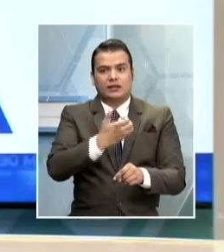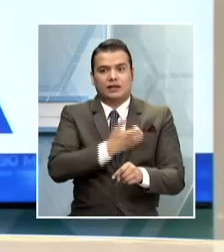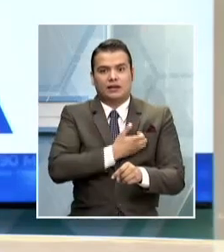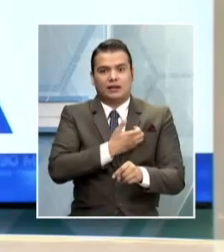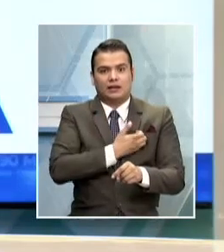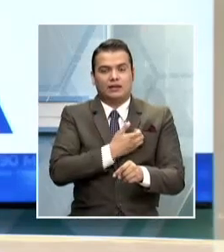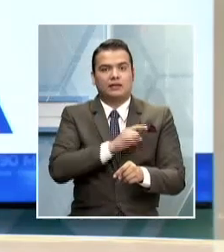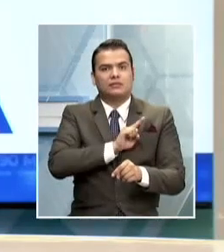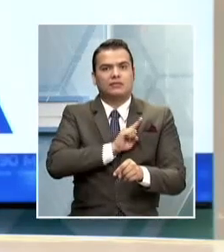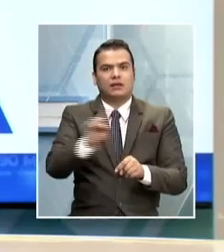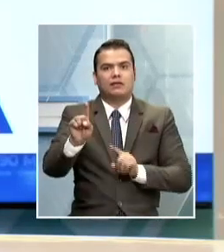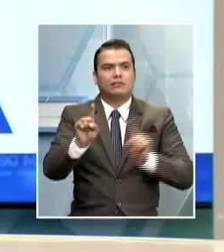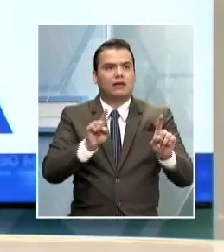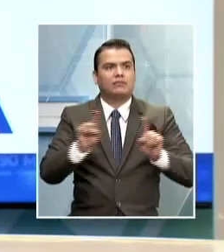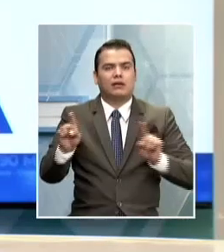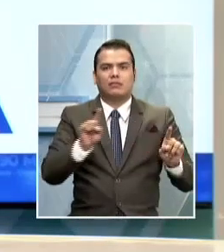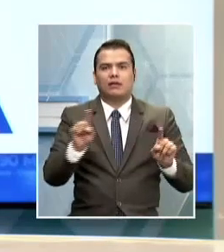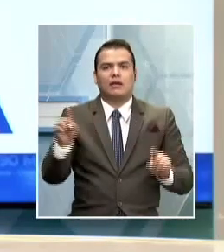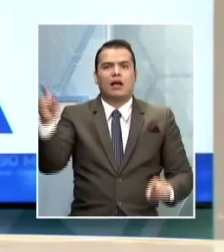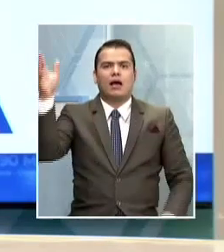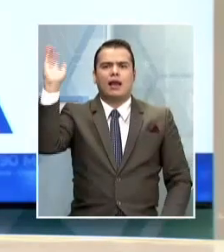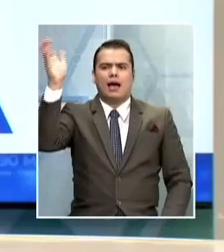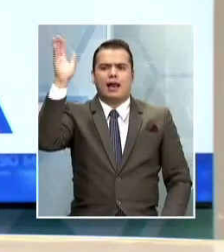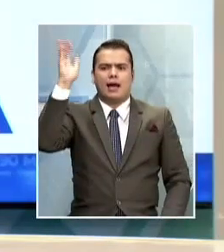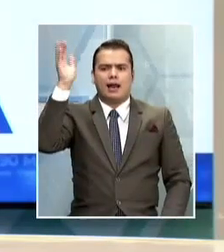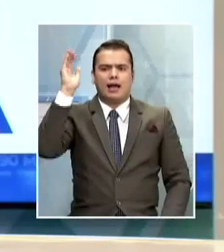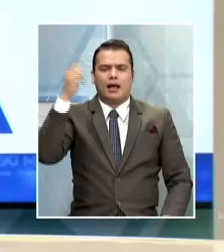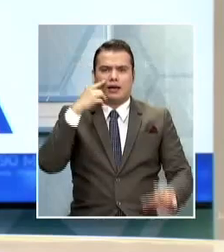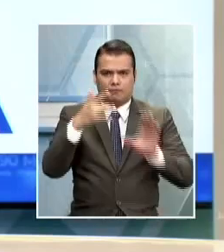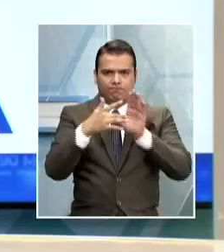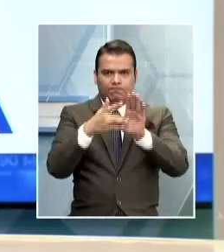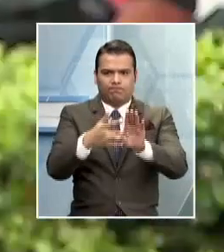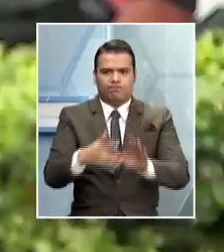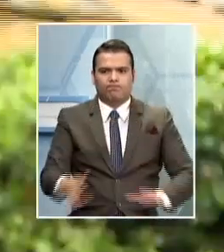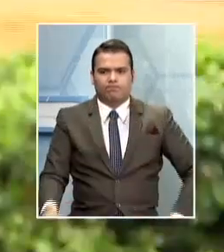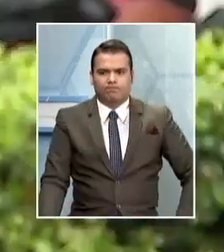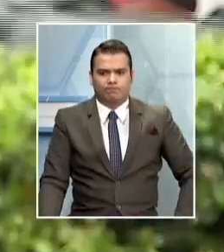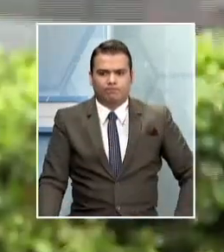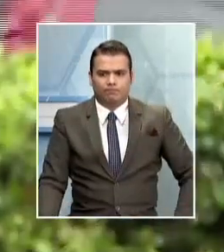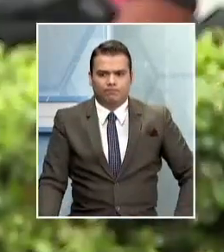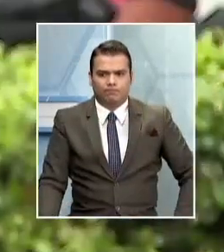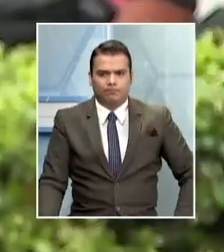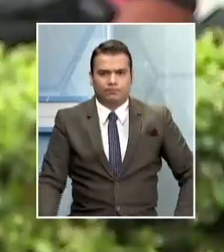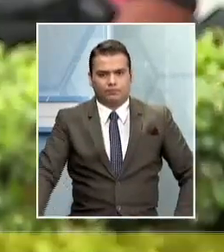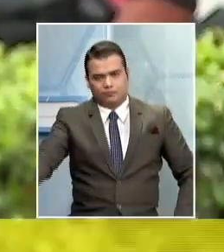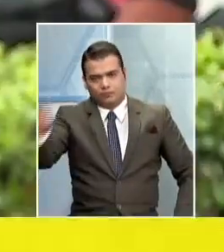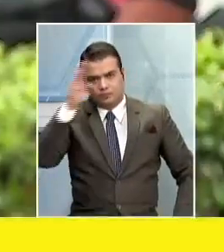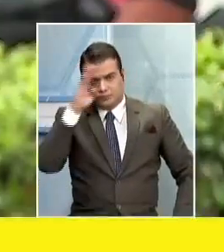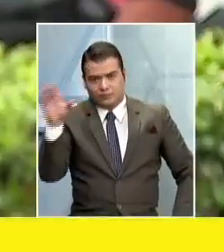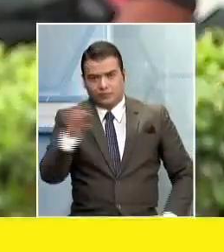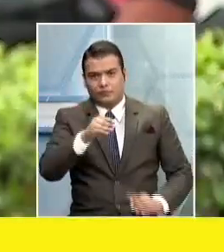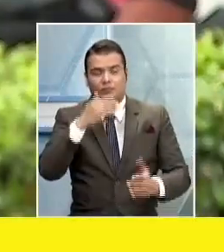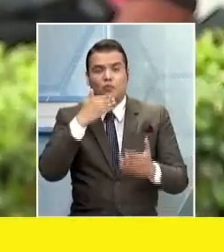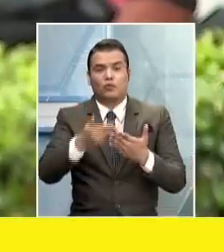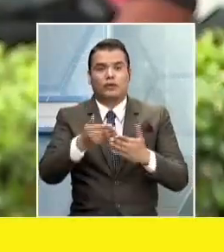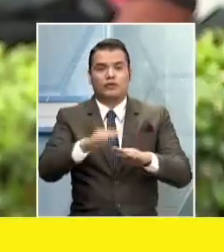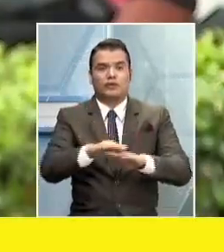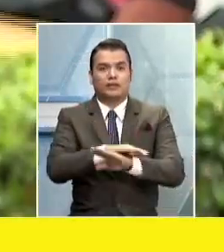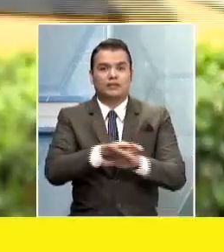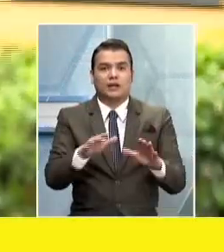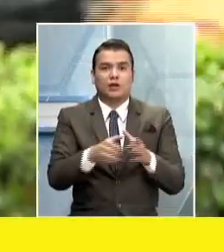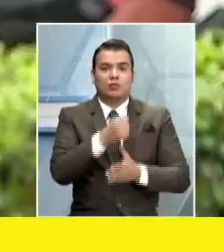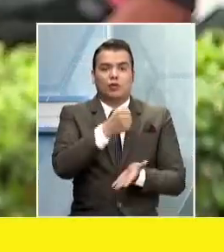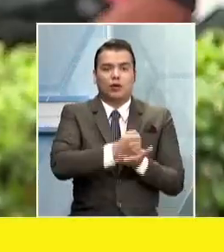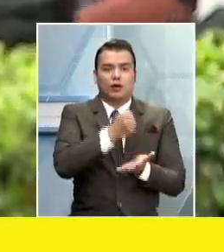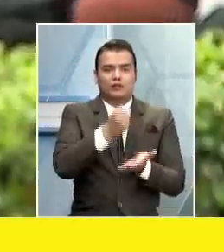audiencias públicas ante la entidad. Jairo Zapata nos tiene el reporte. Adelante, Jairo. Hola, ¿qué tal? Buenas tardes. Pues luego que la